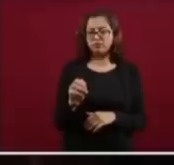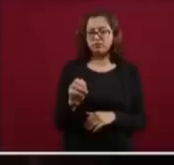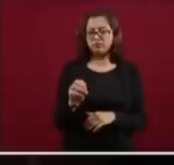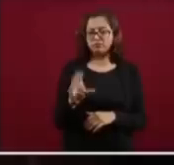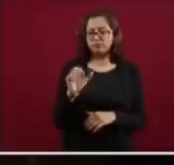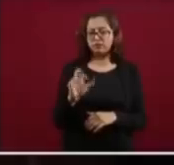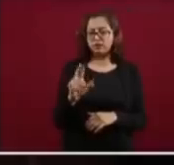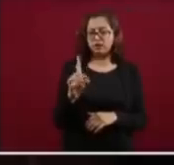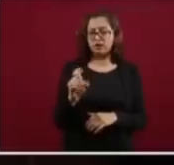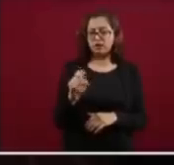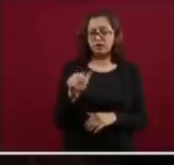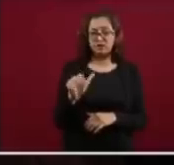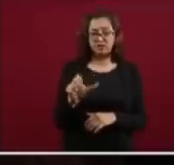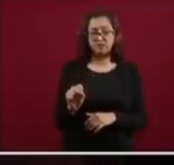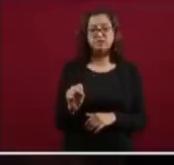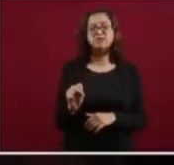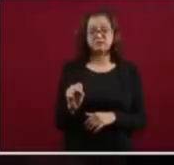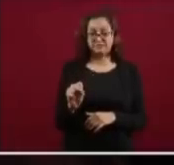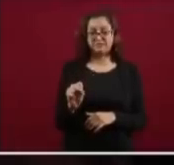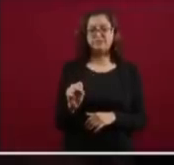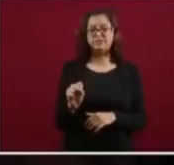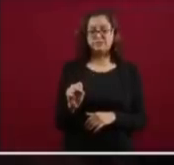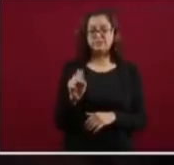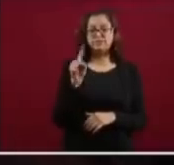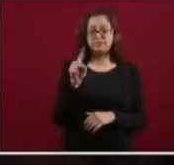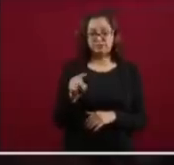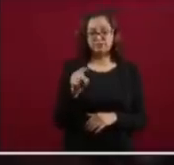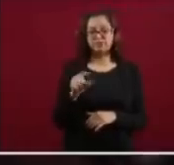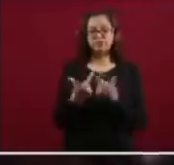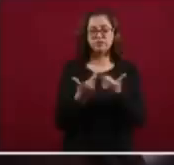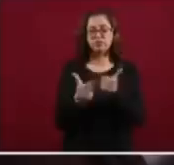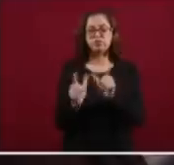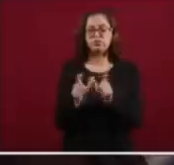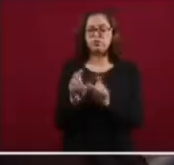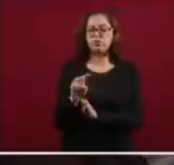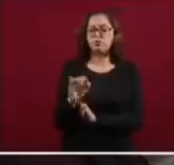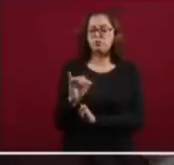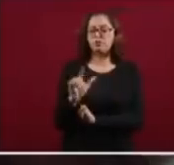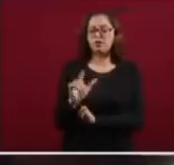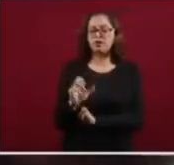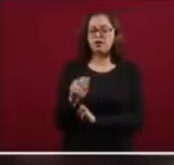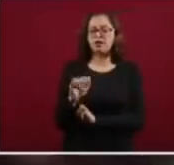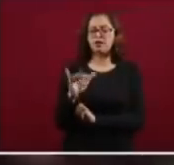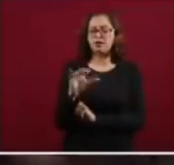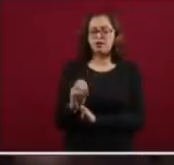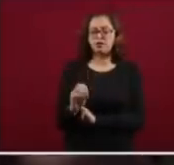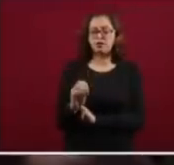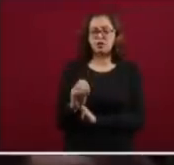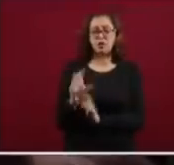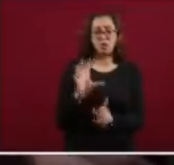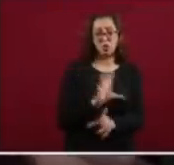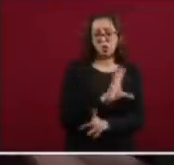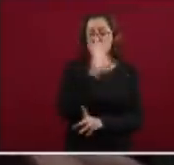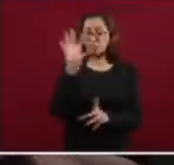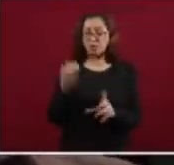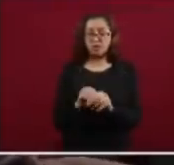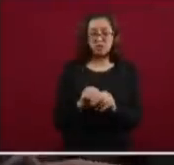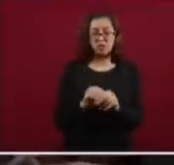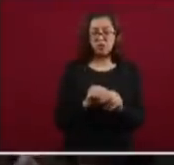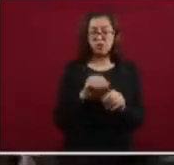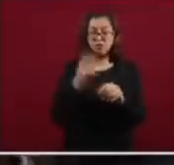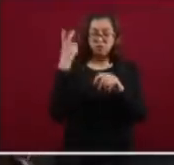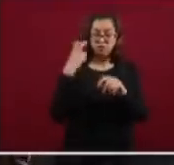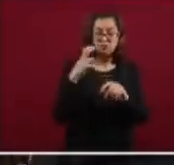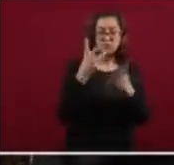cárdenas si de mailín no alcanzo a conocer todos los municipios